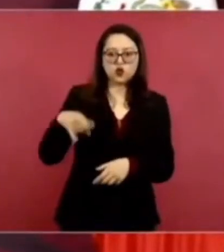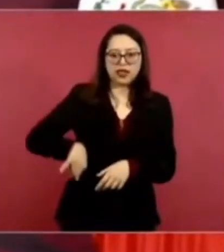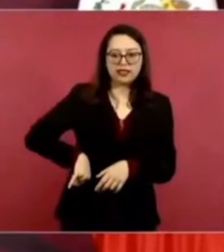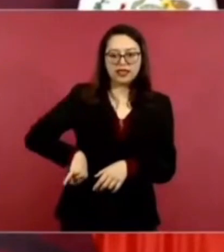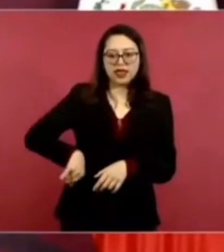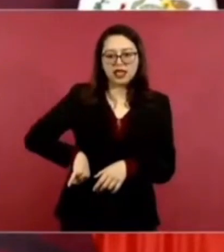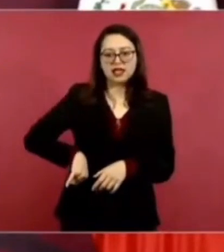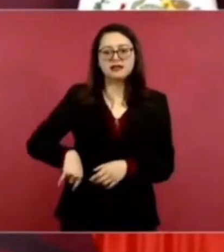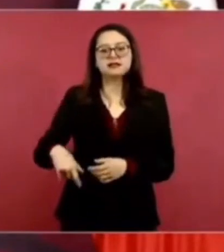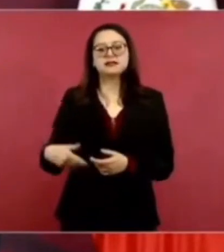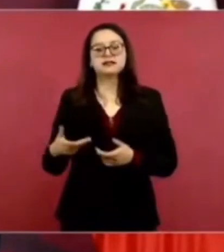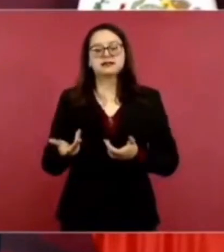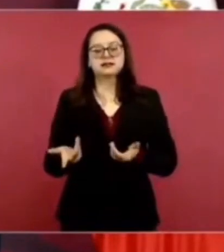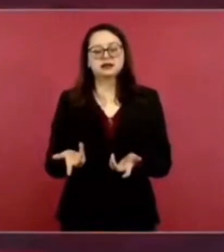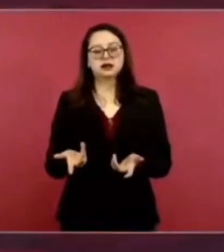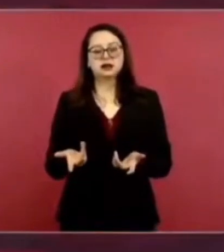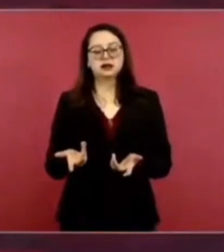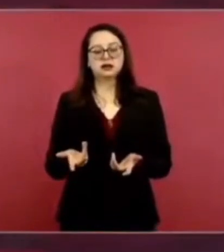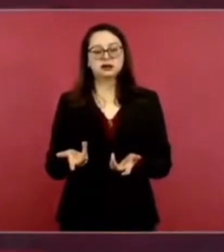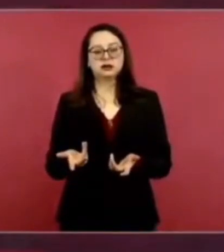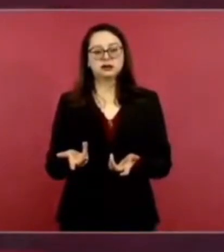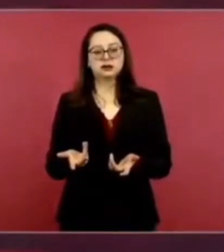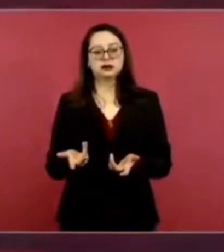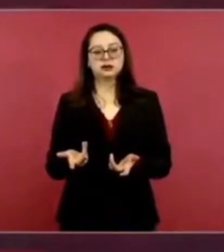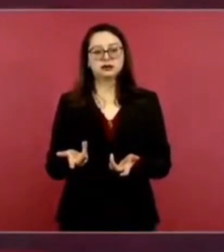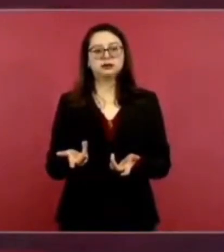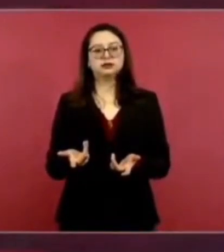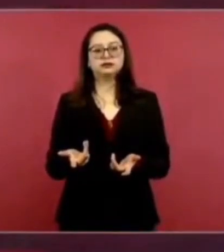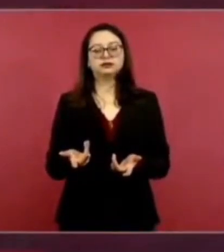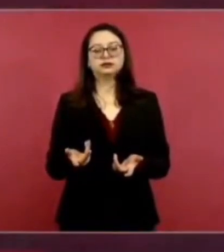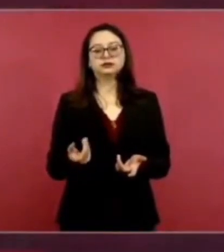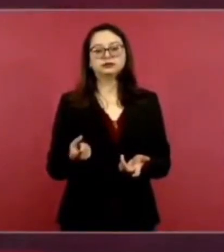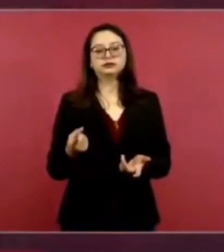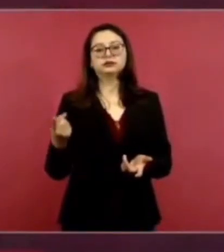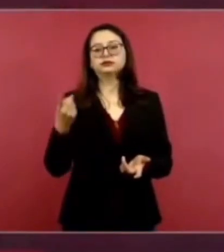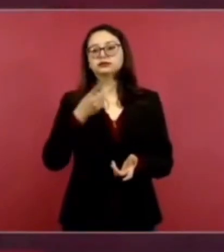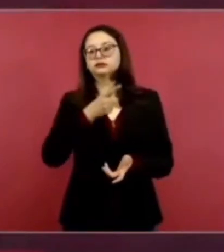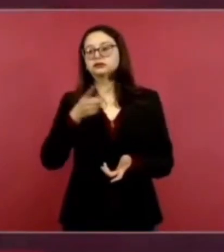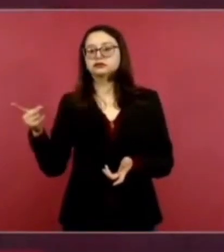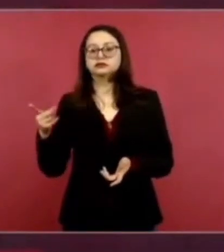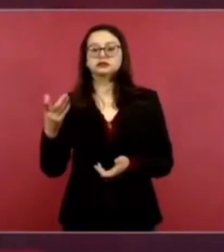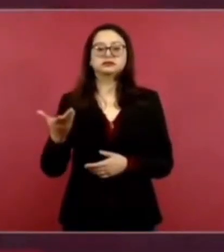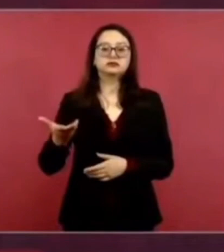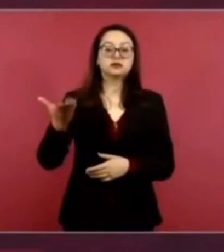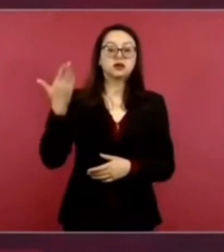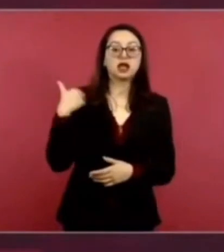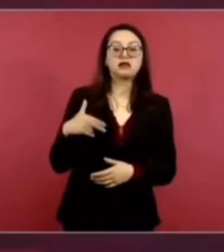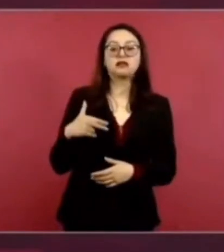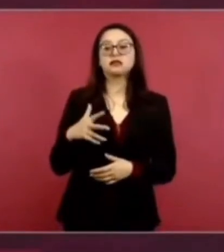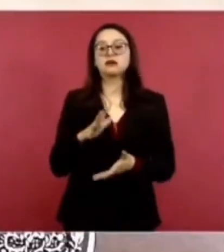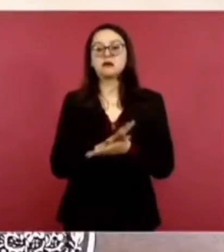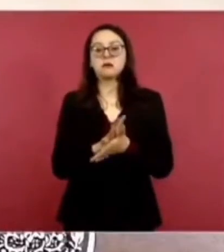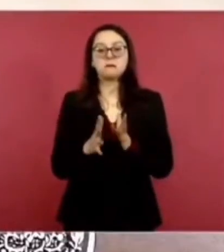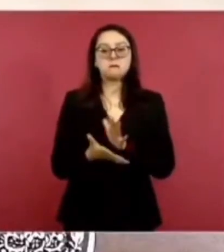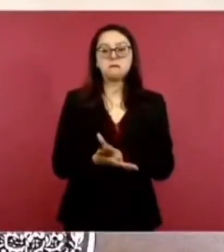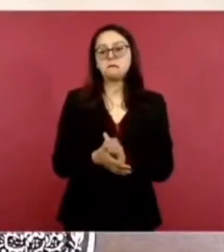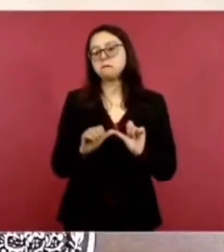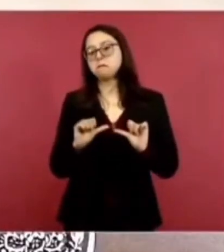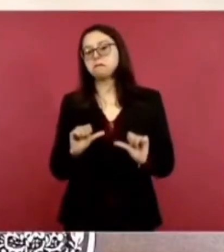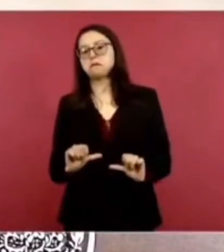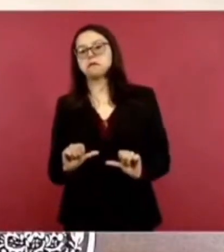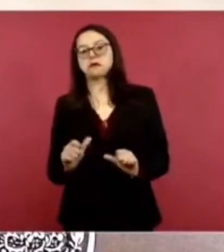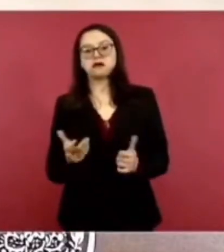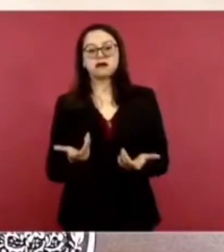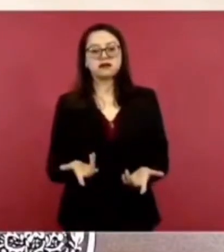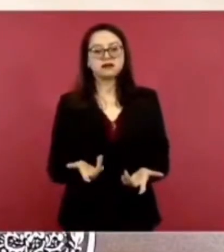afectados Quienes se sentían protegidos tenían muchas influencias